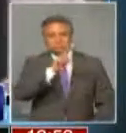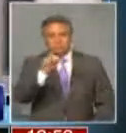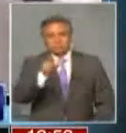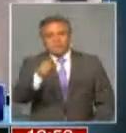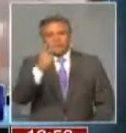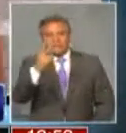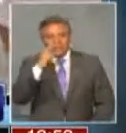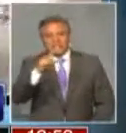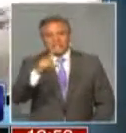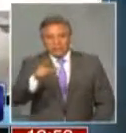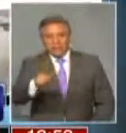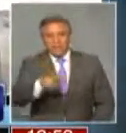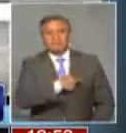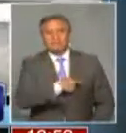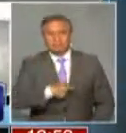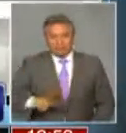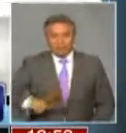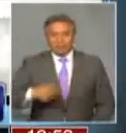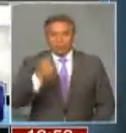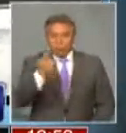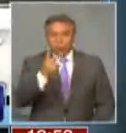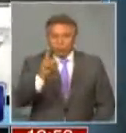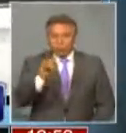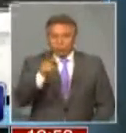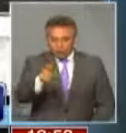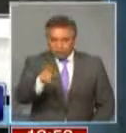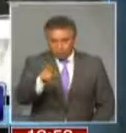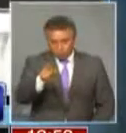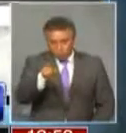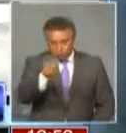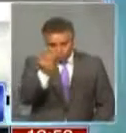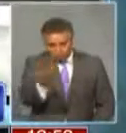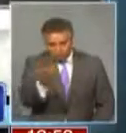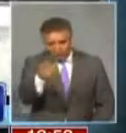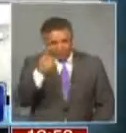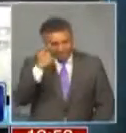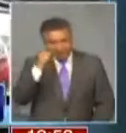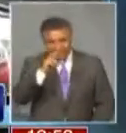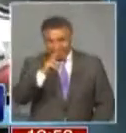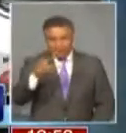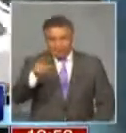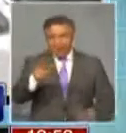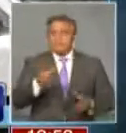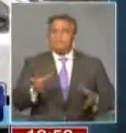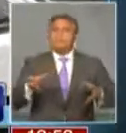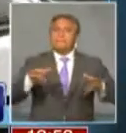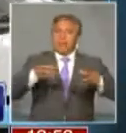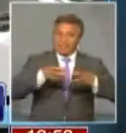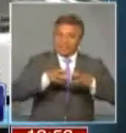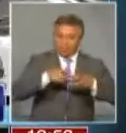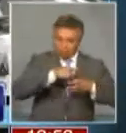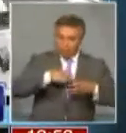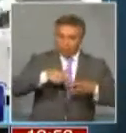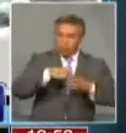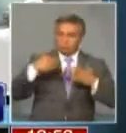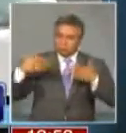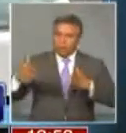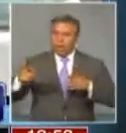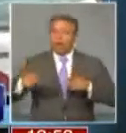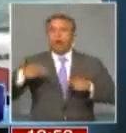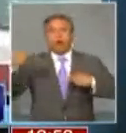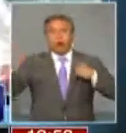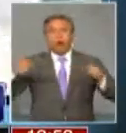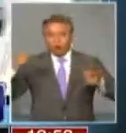UDI, diputado, ¿usted cree que el partido, como han expresado